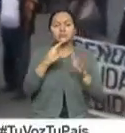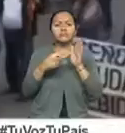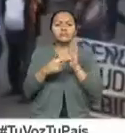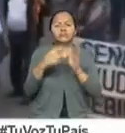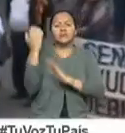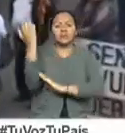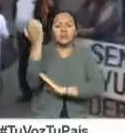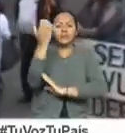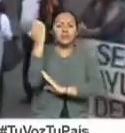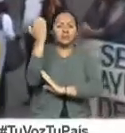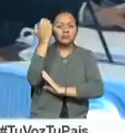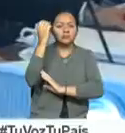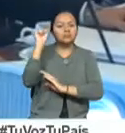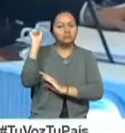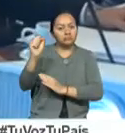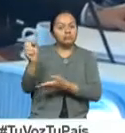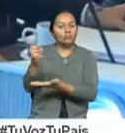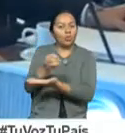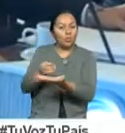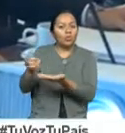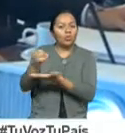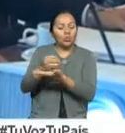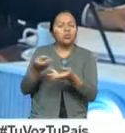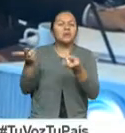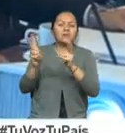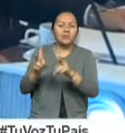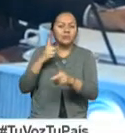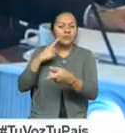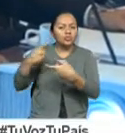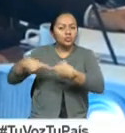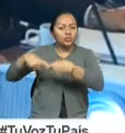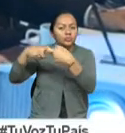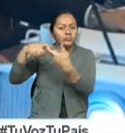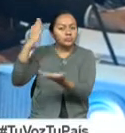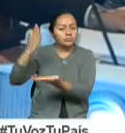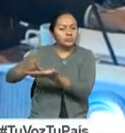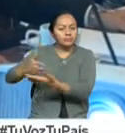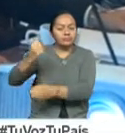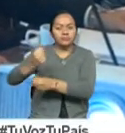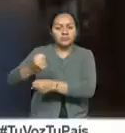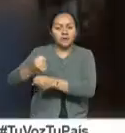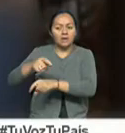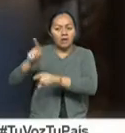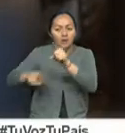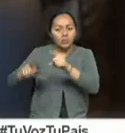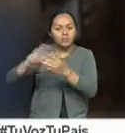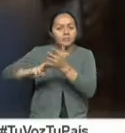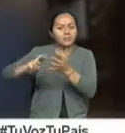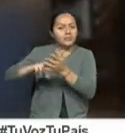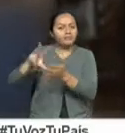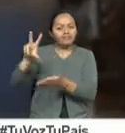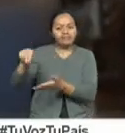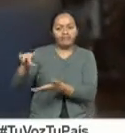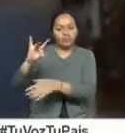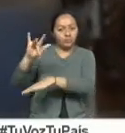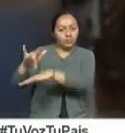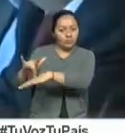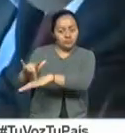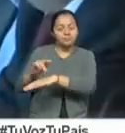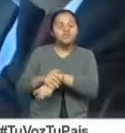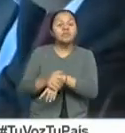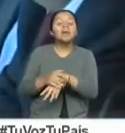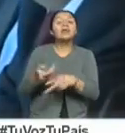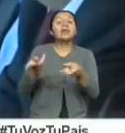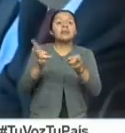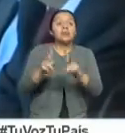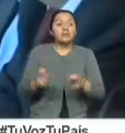de excepción en la zona, así como también suspender temporalmente las actividades de algunas concesionarias mineras legales. Se dispuso